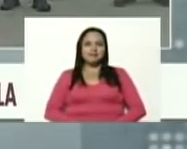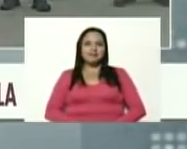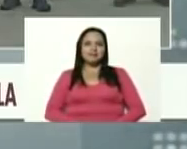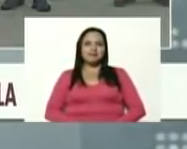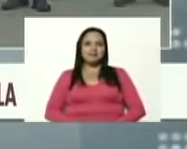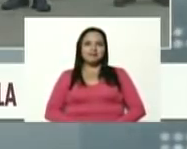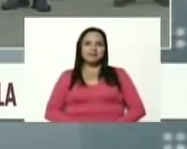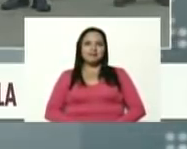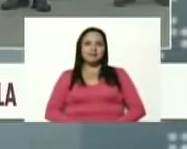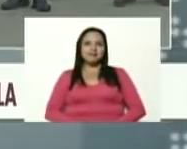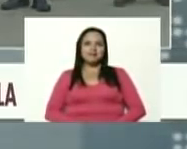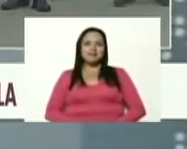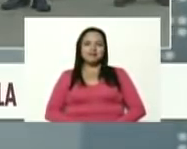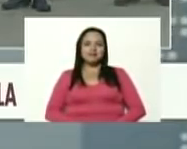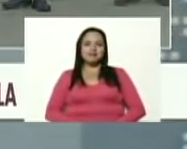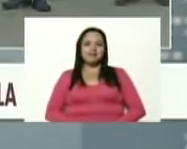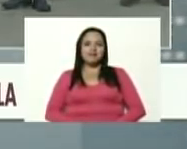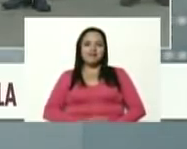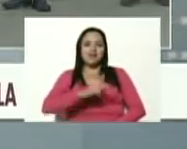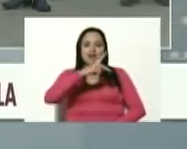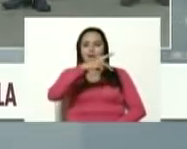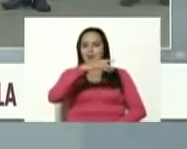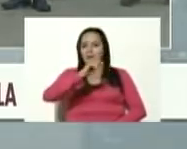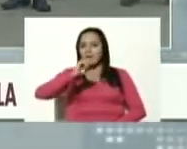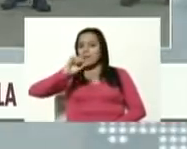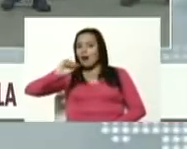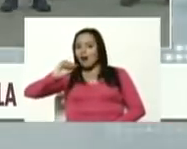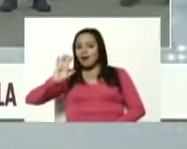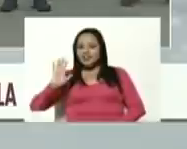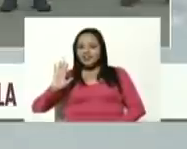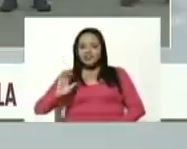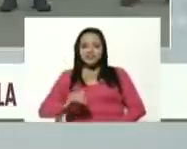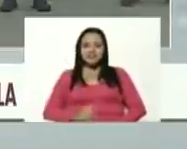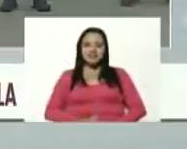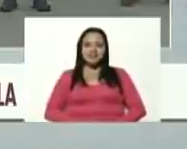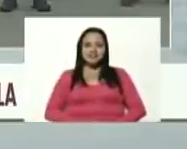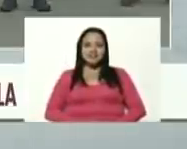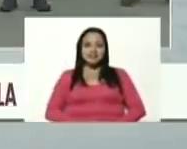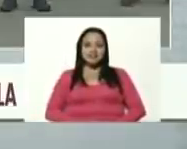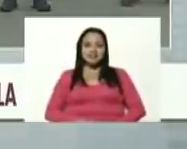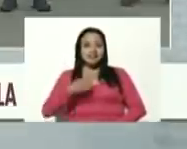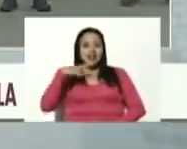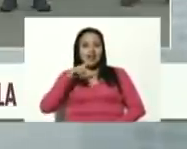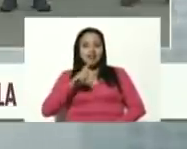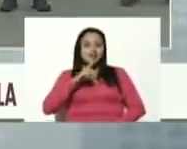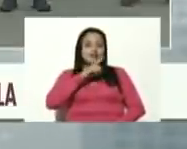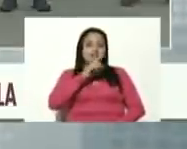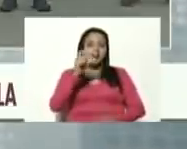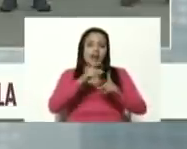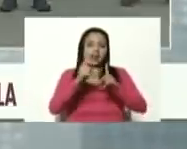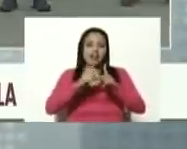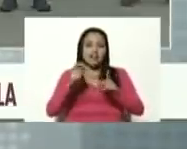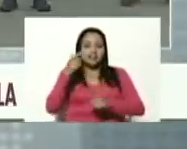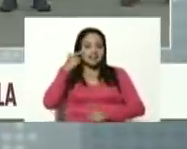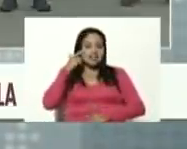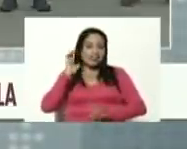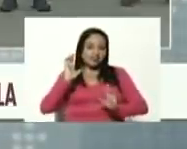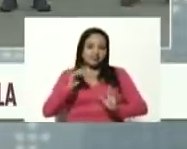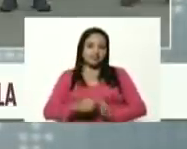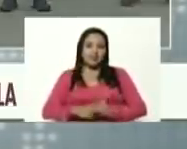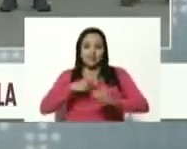Paella. Pa. ¿Mm? Casi una expresión china. Bueno, plan Amor en